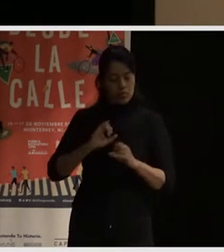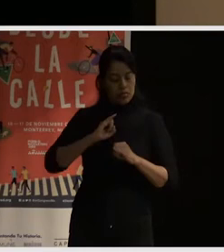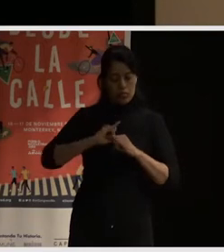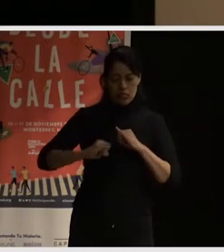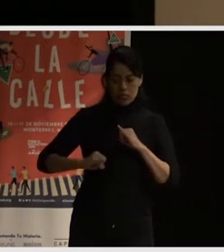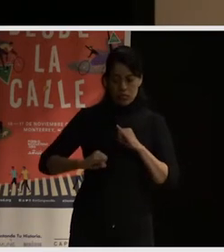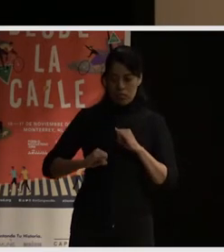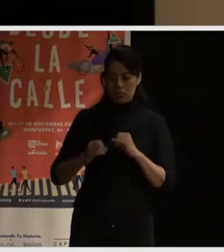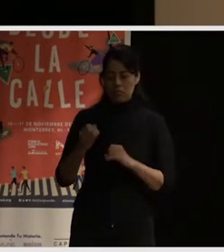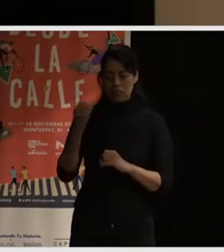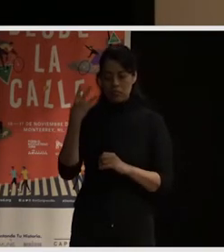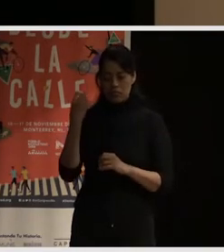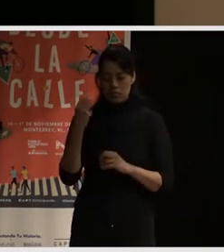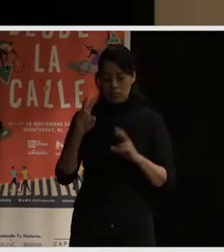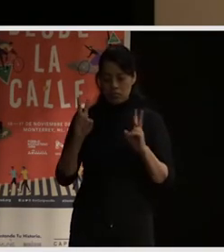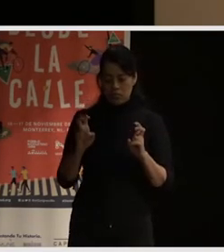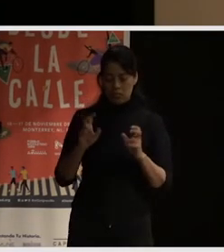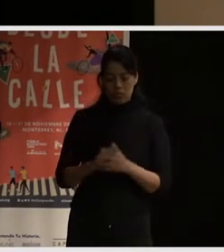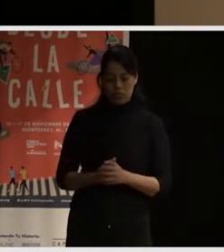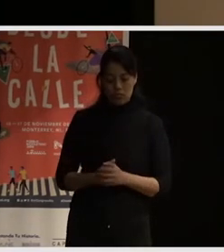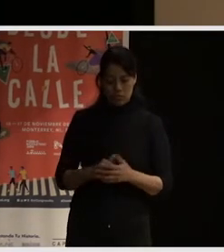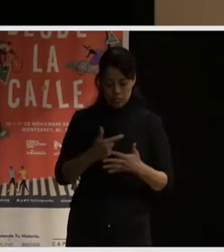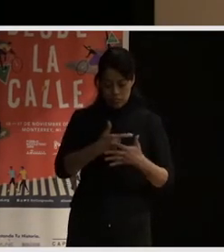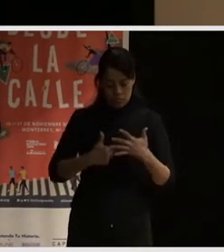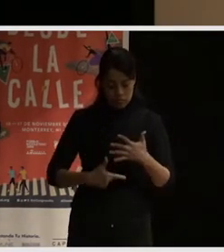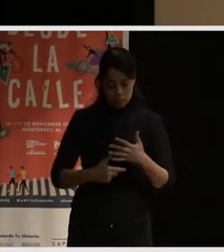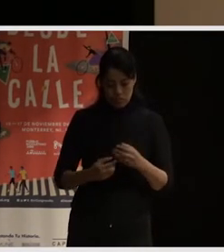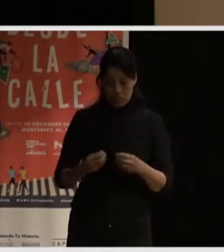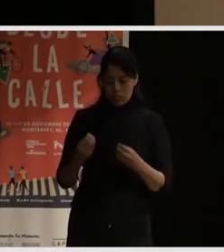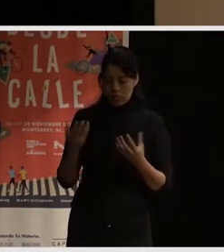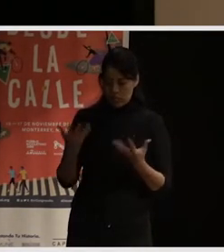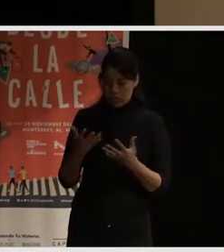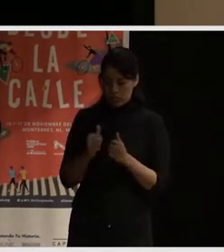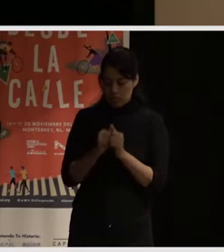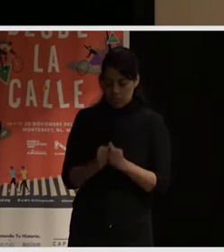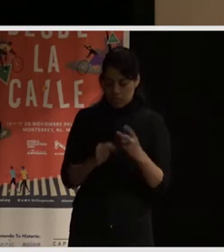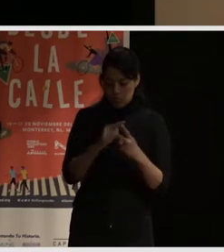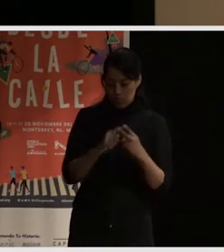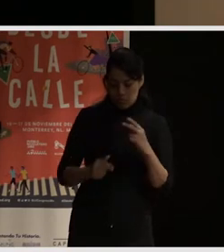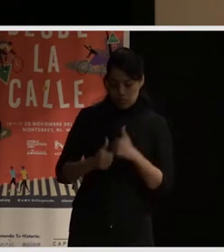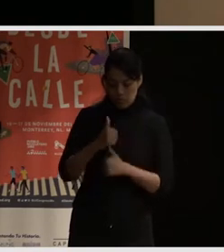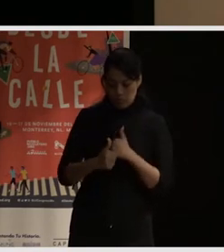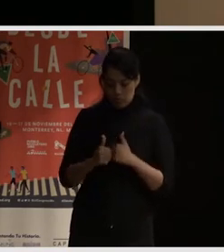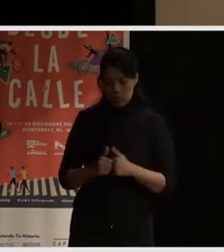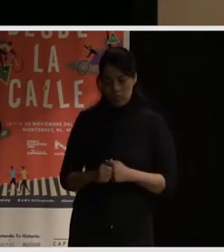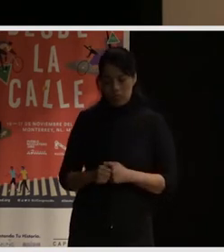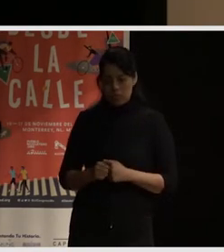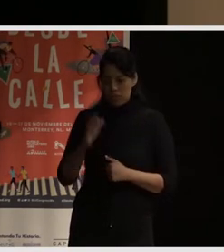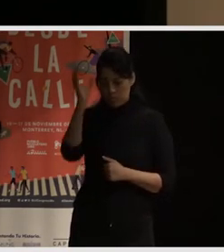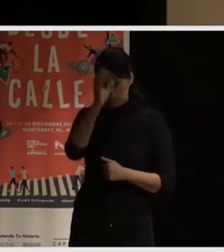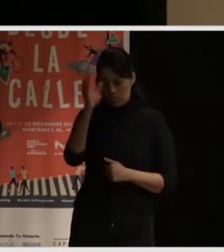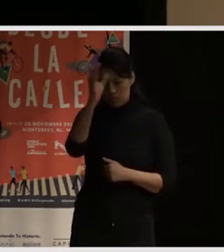evento del contenido en el programa quedan dos actividades más lúdicas culturales